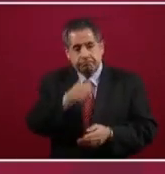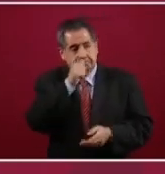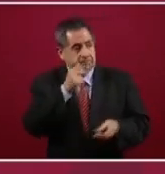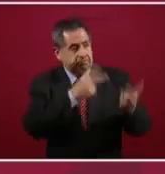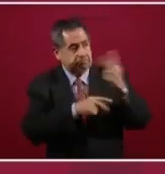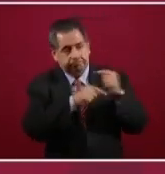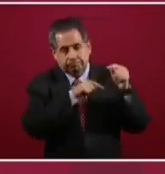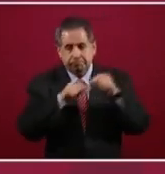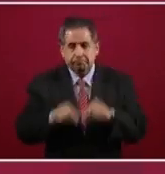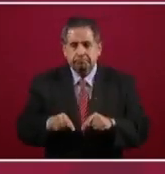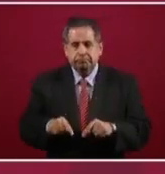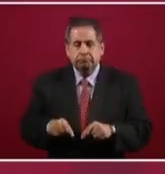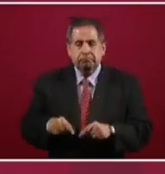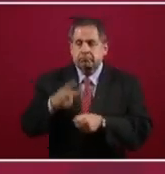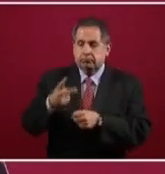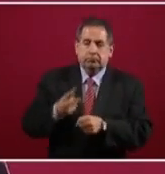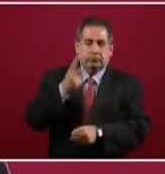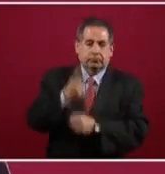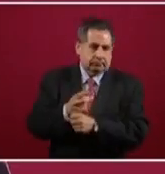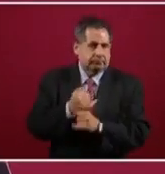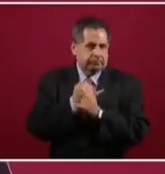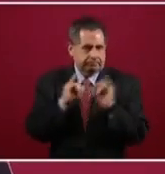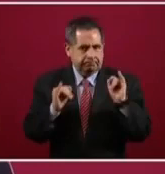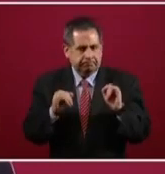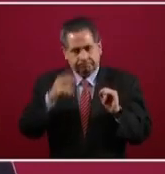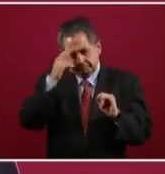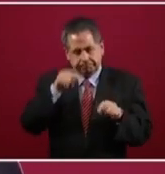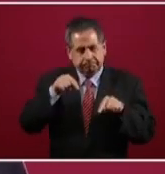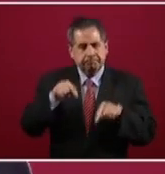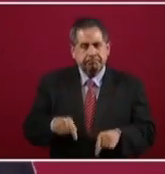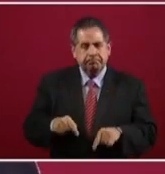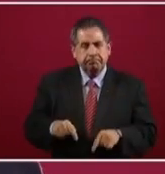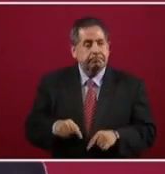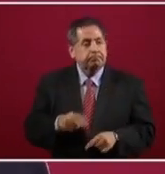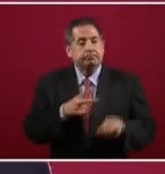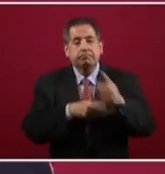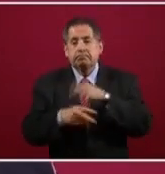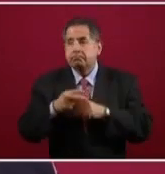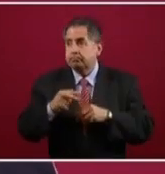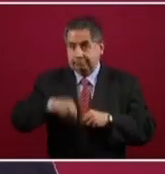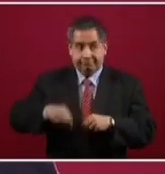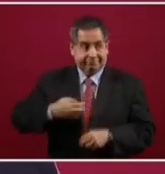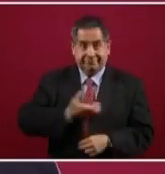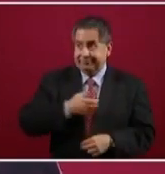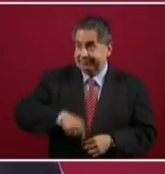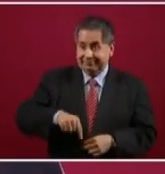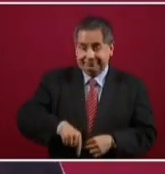cuando se consigue la segunda independencia de México, regresa al palacio